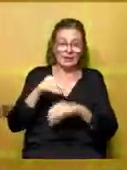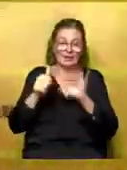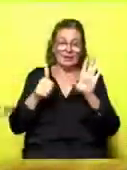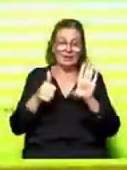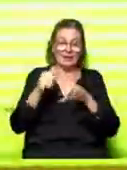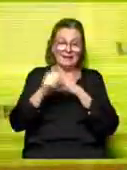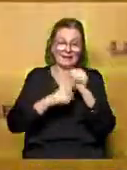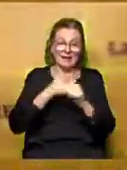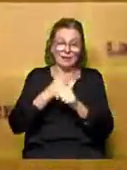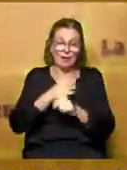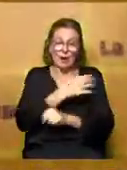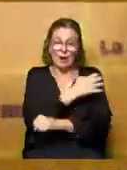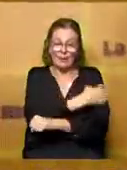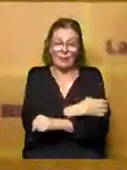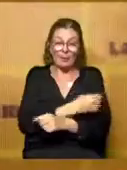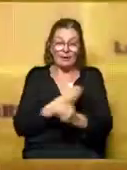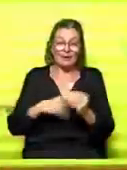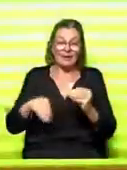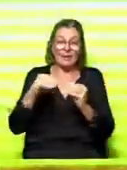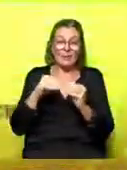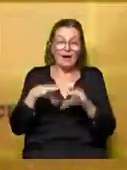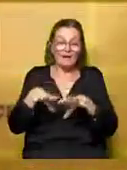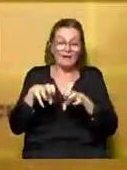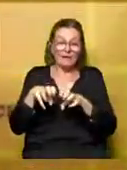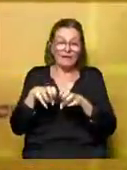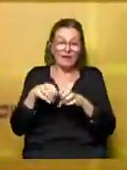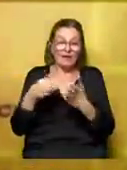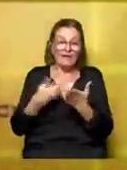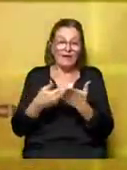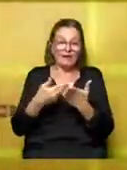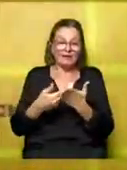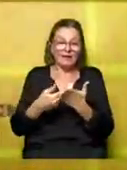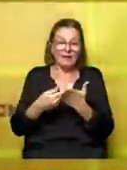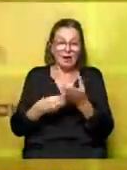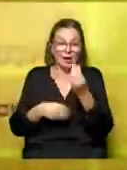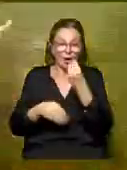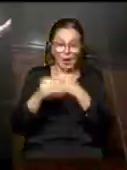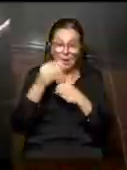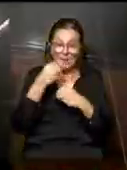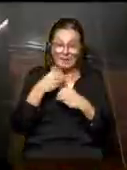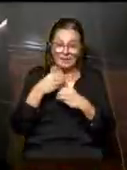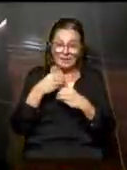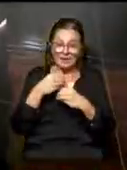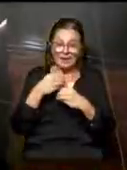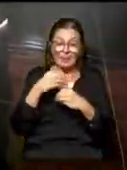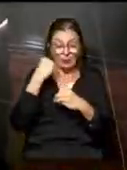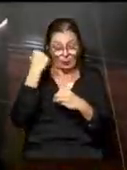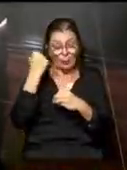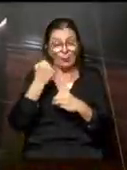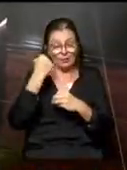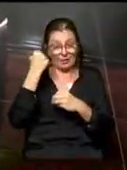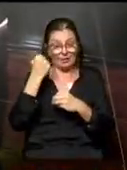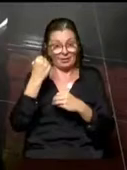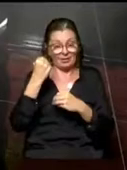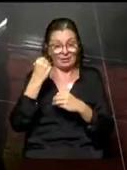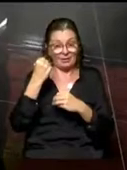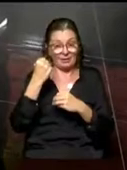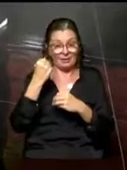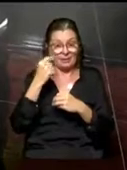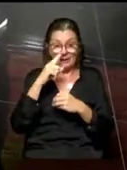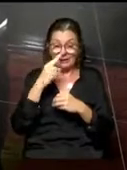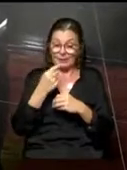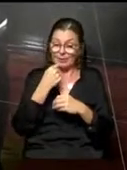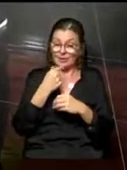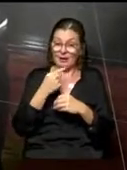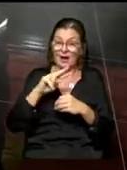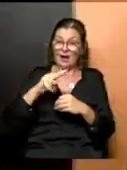es pobre y además vive inseguridad alimentaria moderada o grave. Sí, me apuro a decir, es